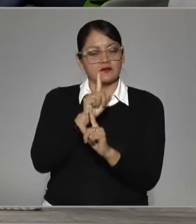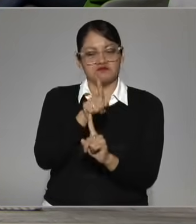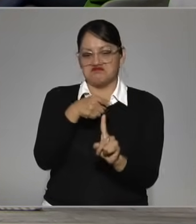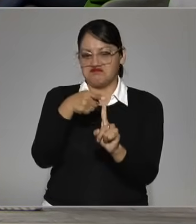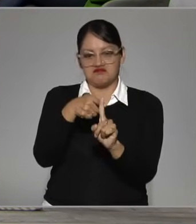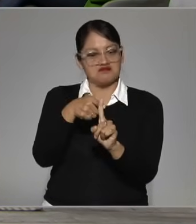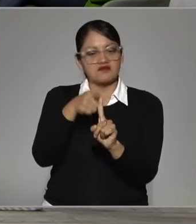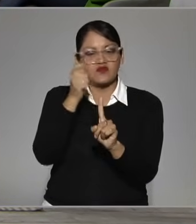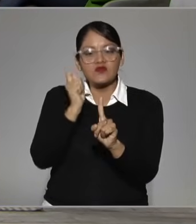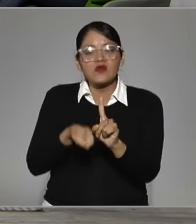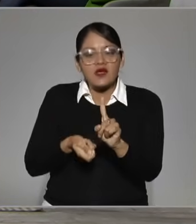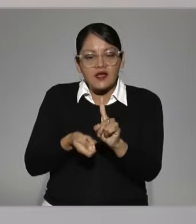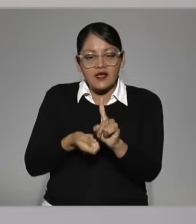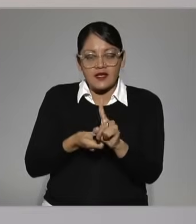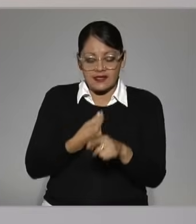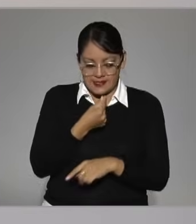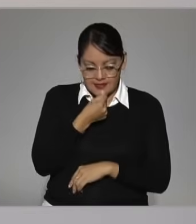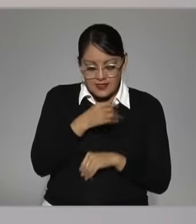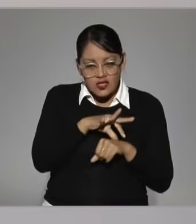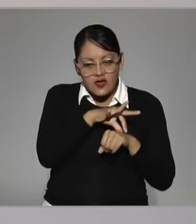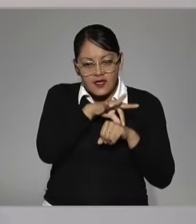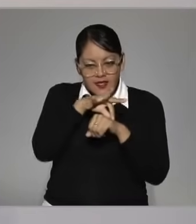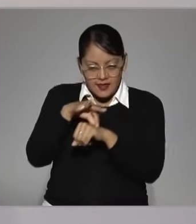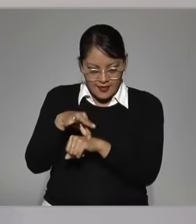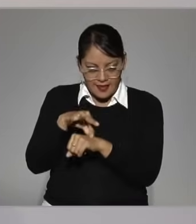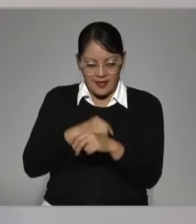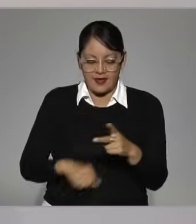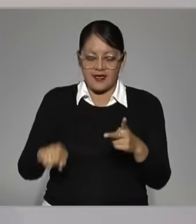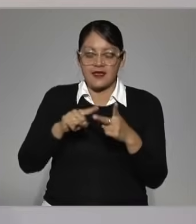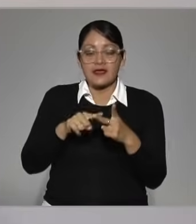propósito de darle la guía, darle orientación,